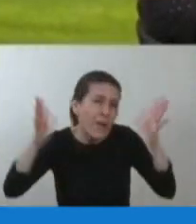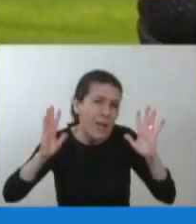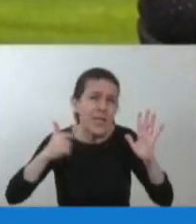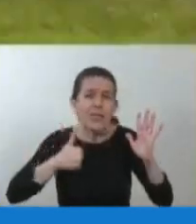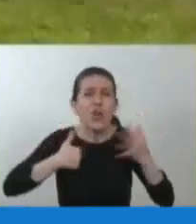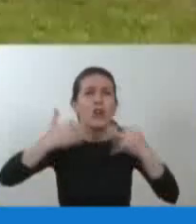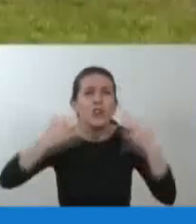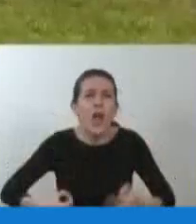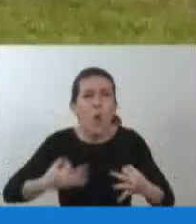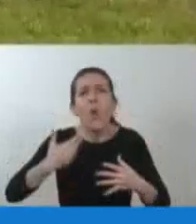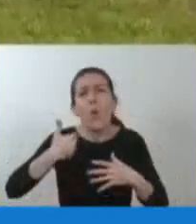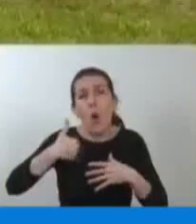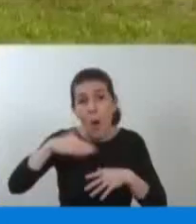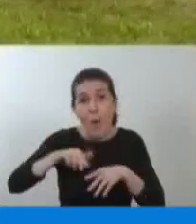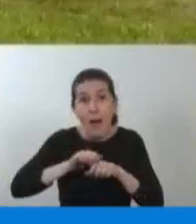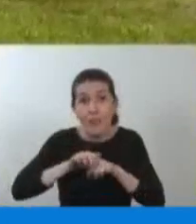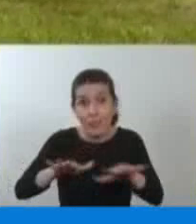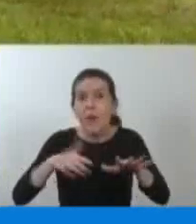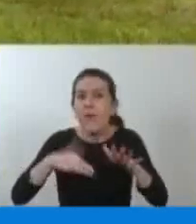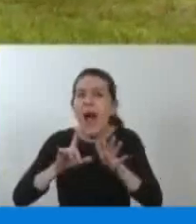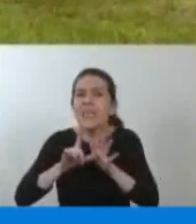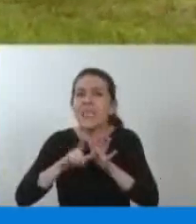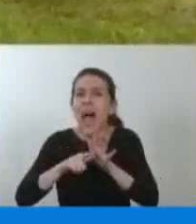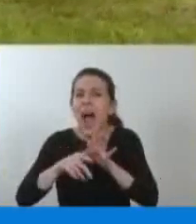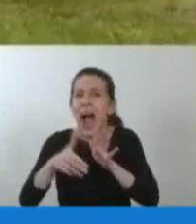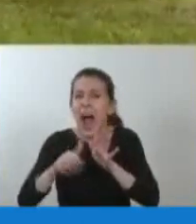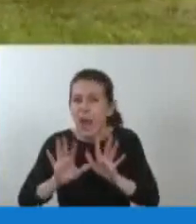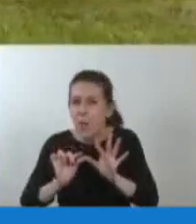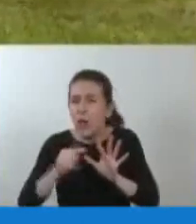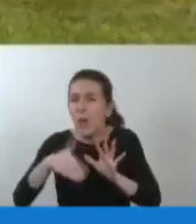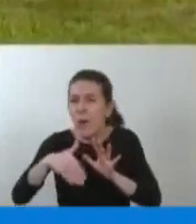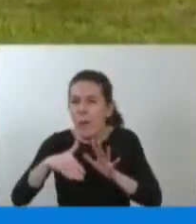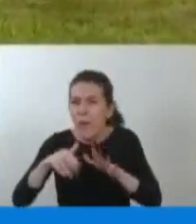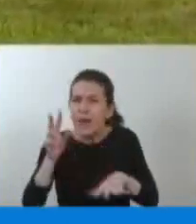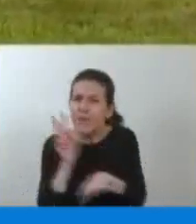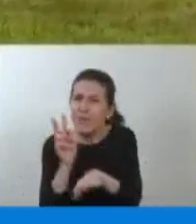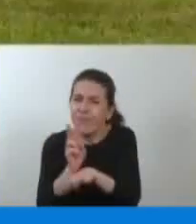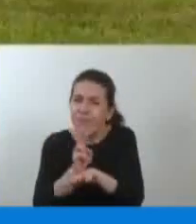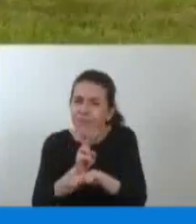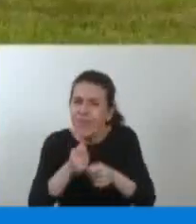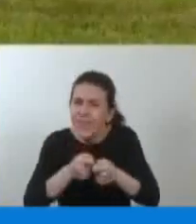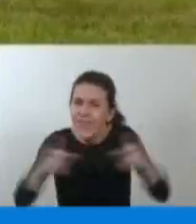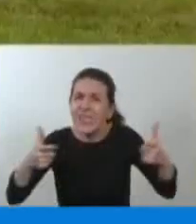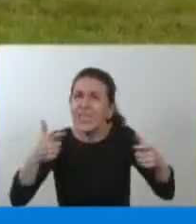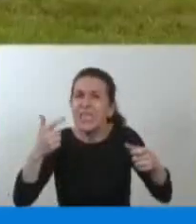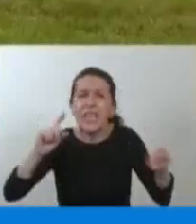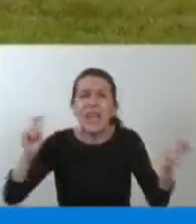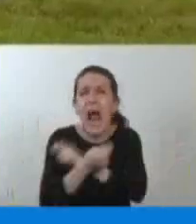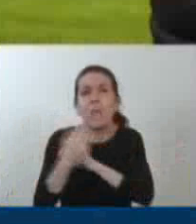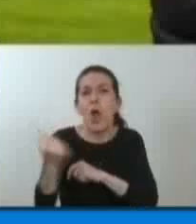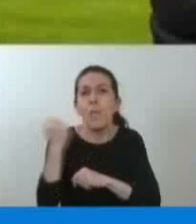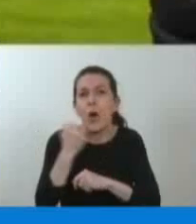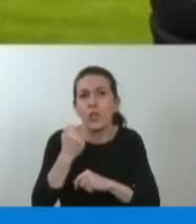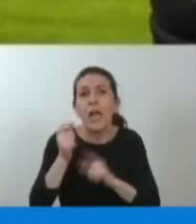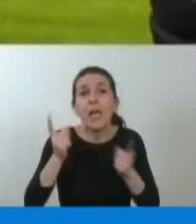seguro que esto se va a implementar va a demorar un poco pero va a traer un cambio sustancial en lo